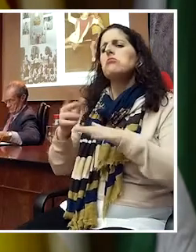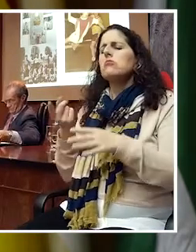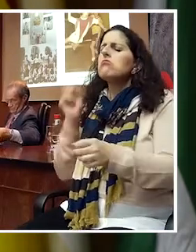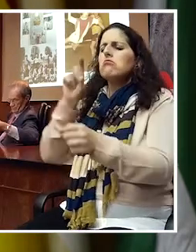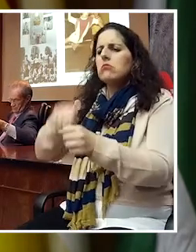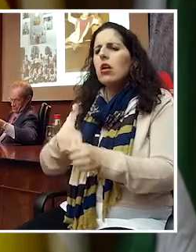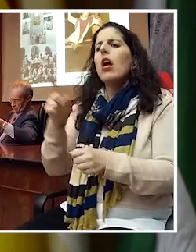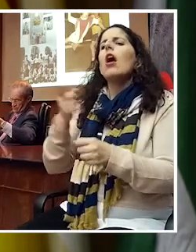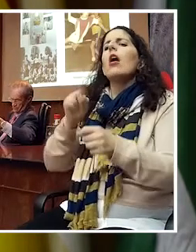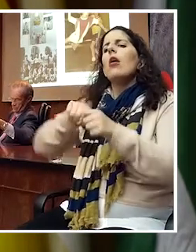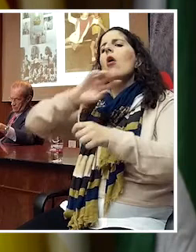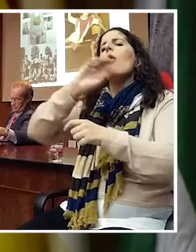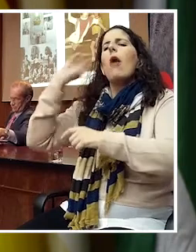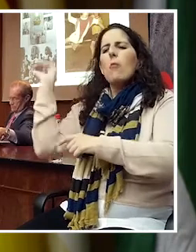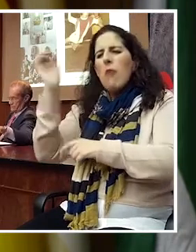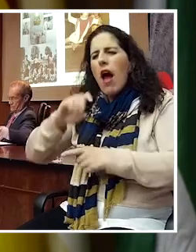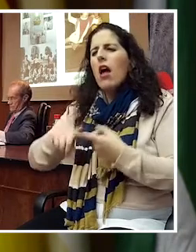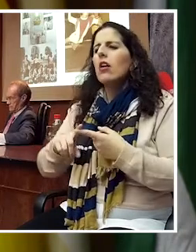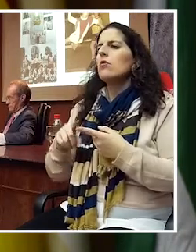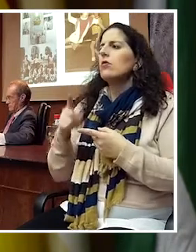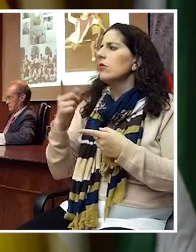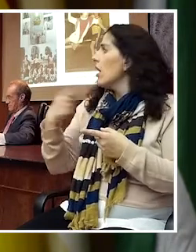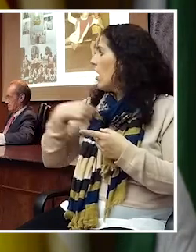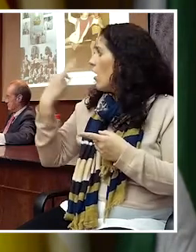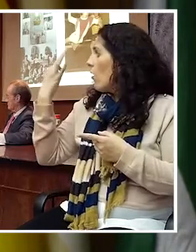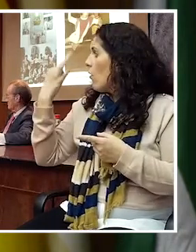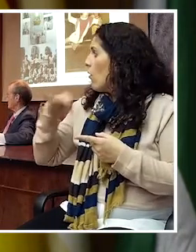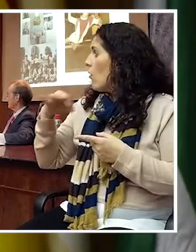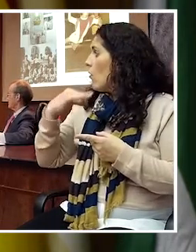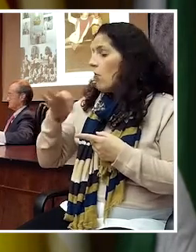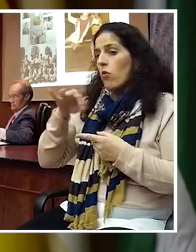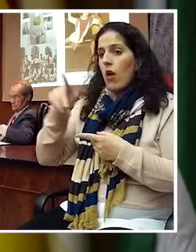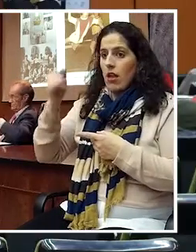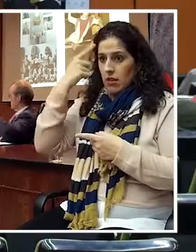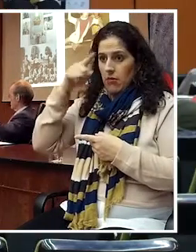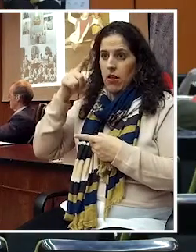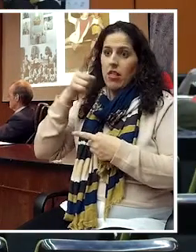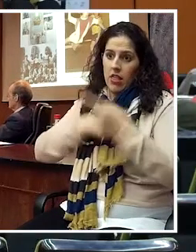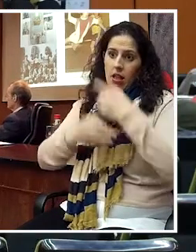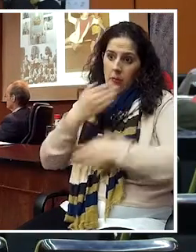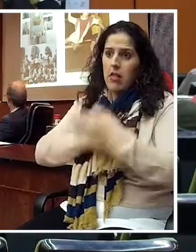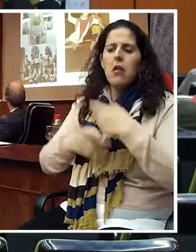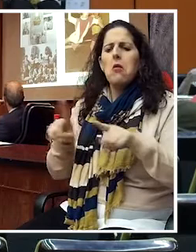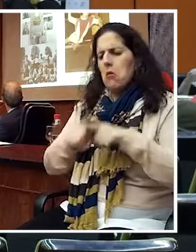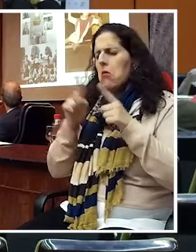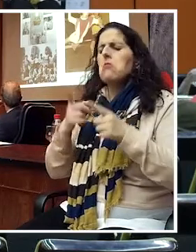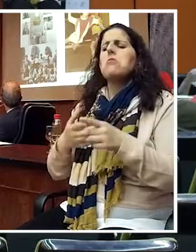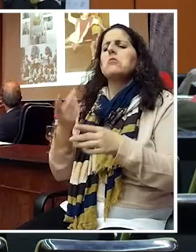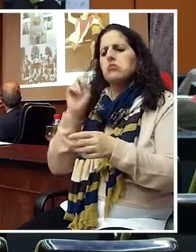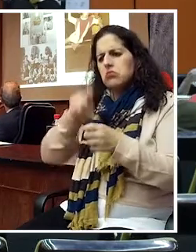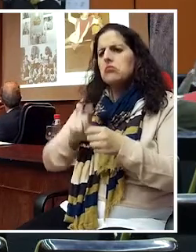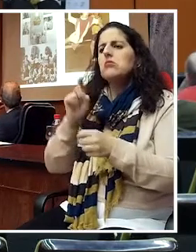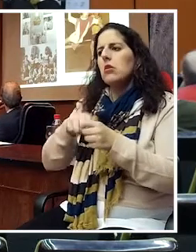de equipos de balonmano, en la que él era el único integrante que tenía una discapacidad, y después ha hecho muchísimo